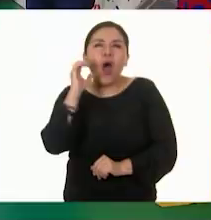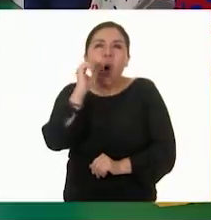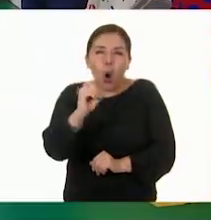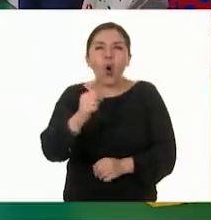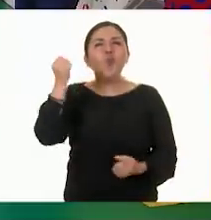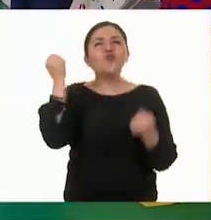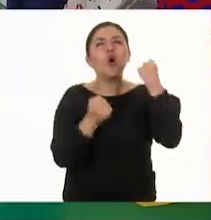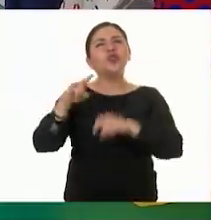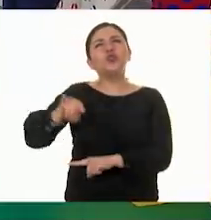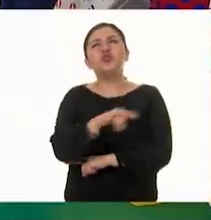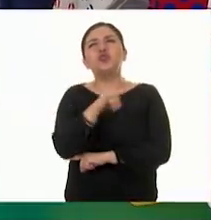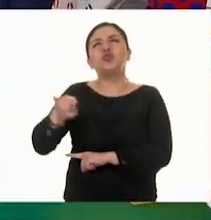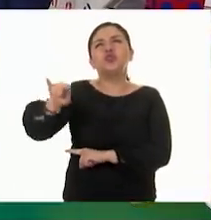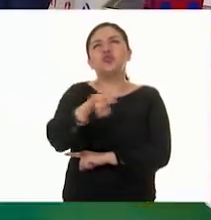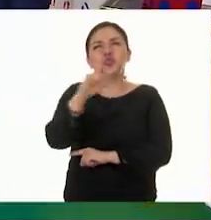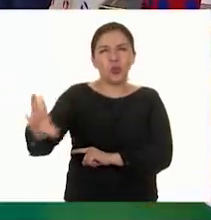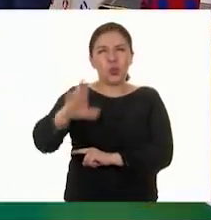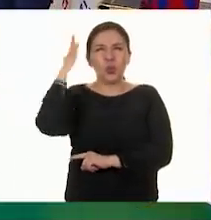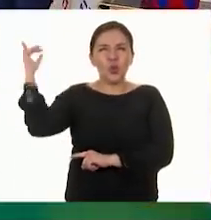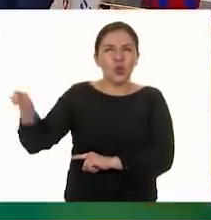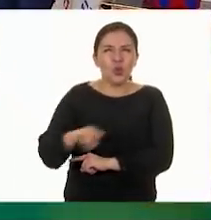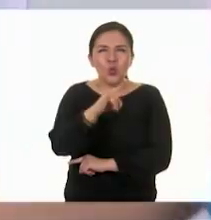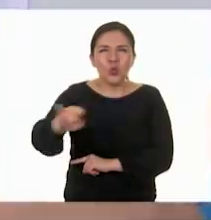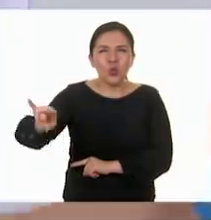en un coche a gran velocidad o